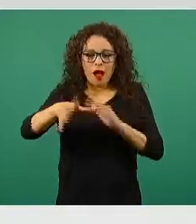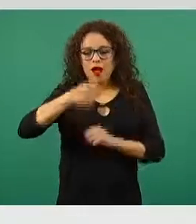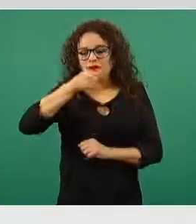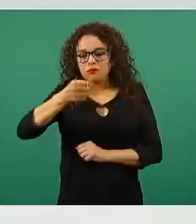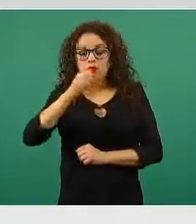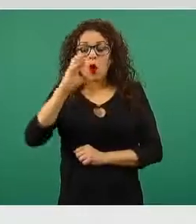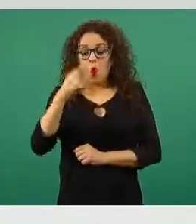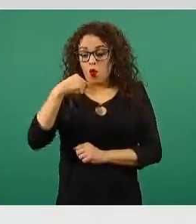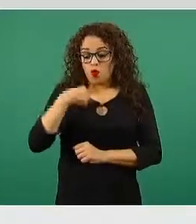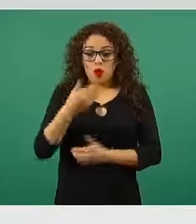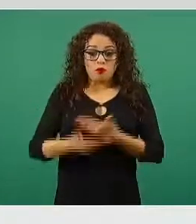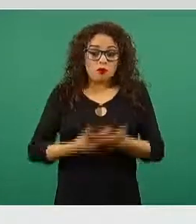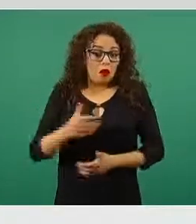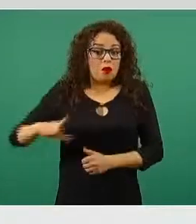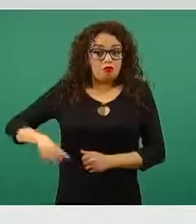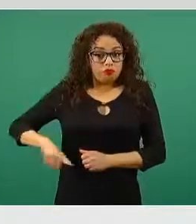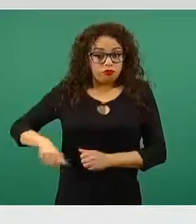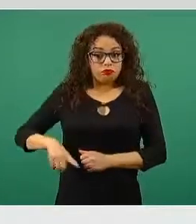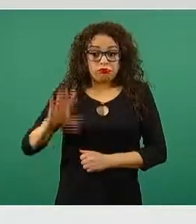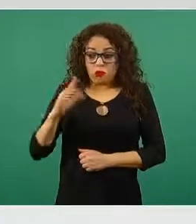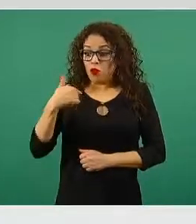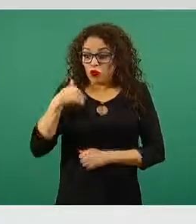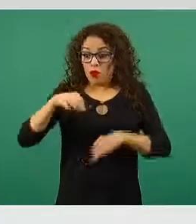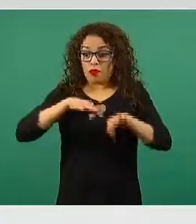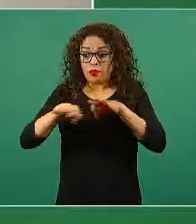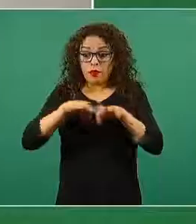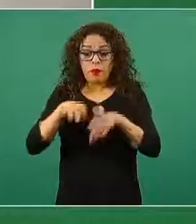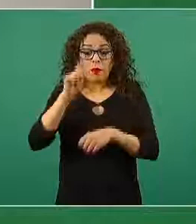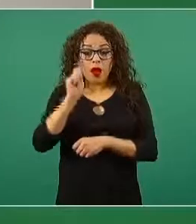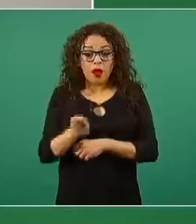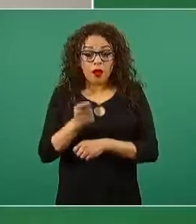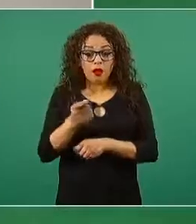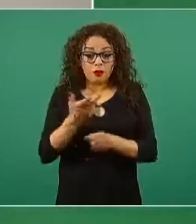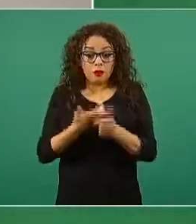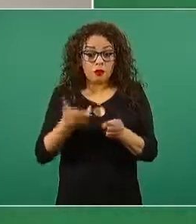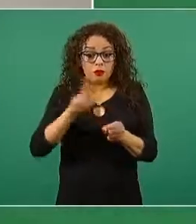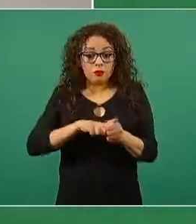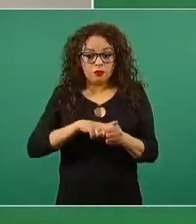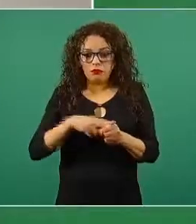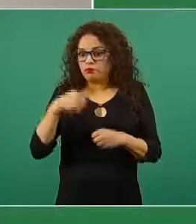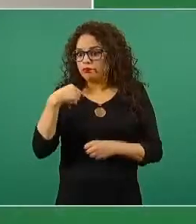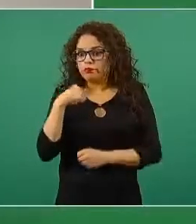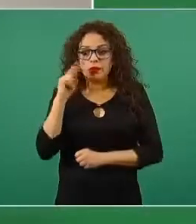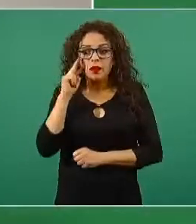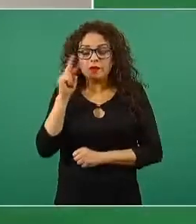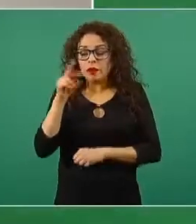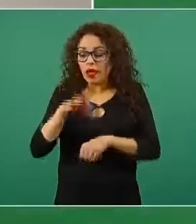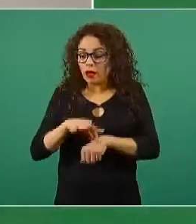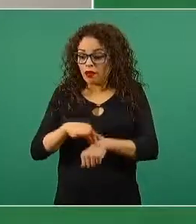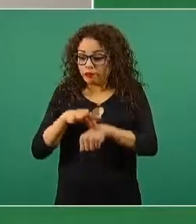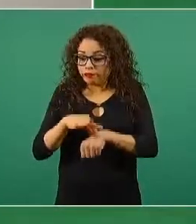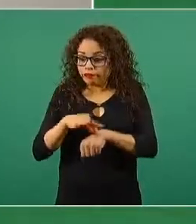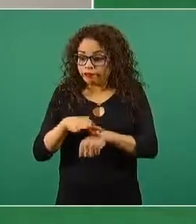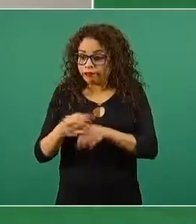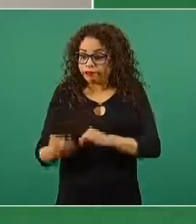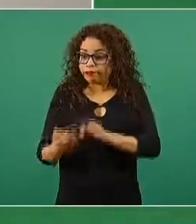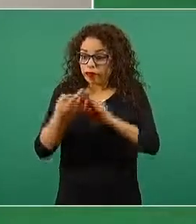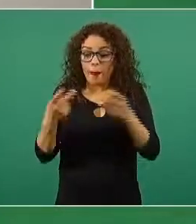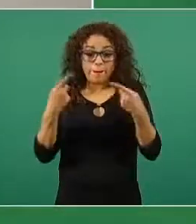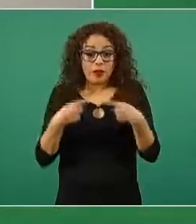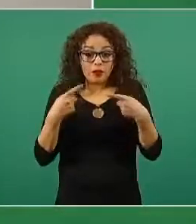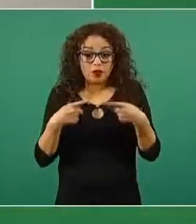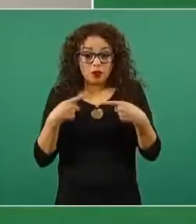soy del servicio público. A pesar de que soy personal de salud, no veo yo pacientes directamente, y por lo tanto mi